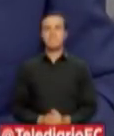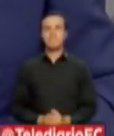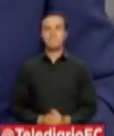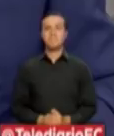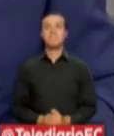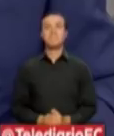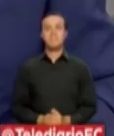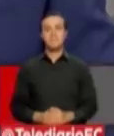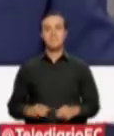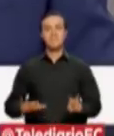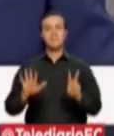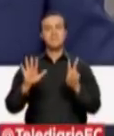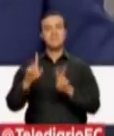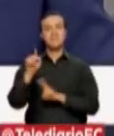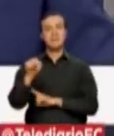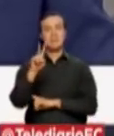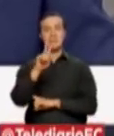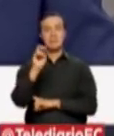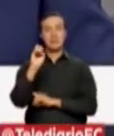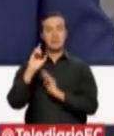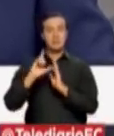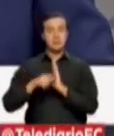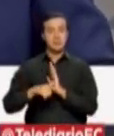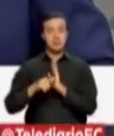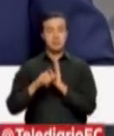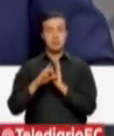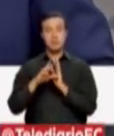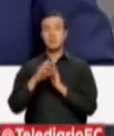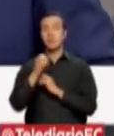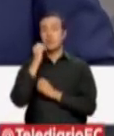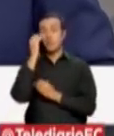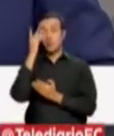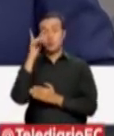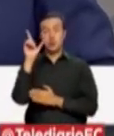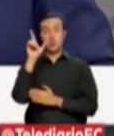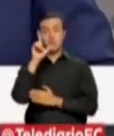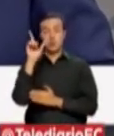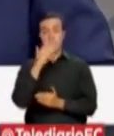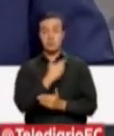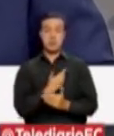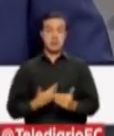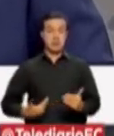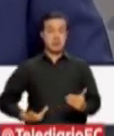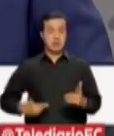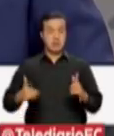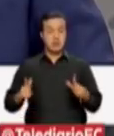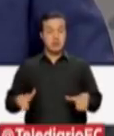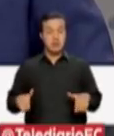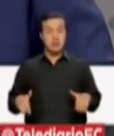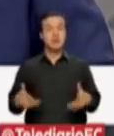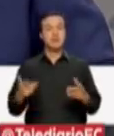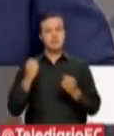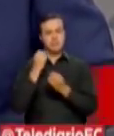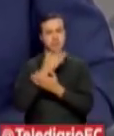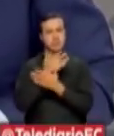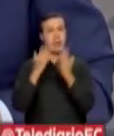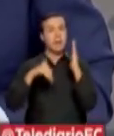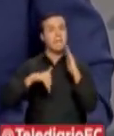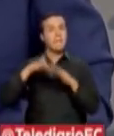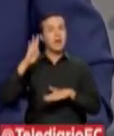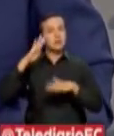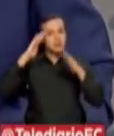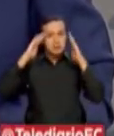son las 7 de la mañana con 20 minutos durante su informe de los días lunes el presidente de lenin moreno anunció mayor